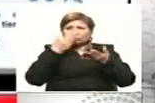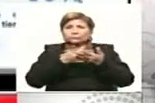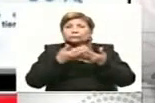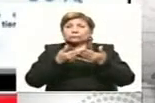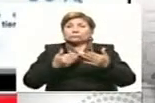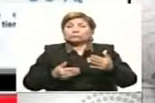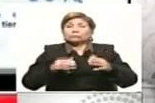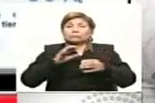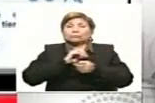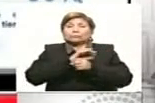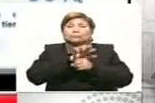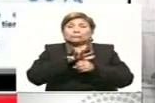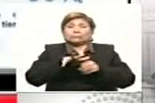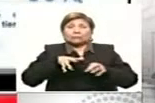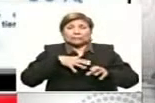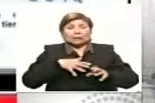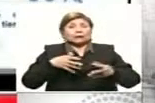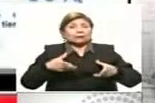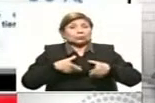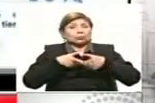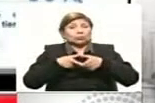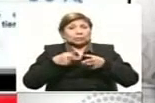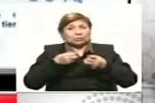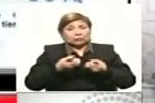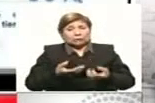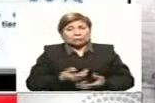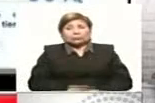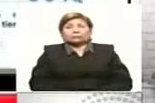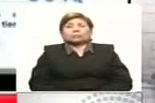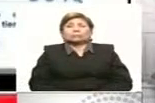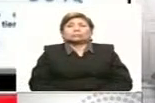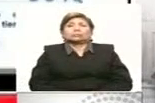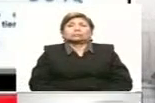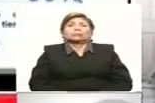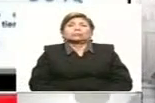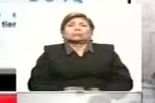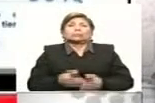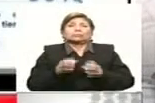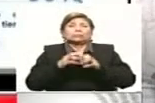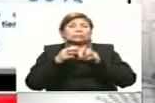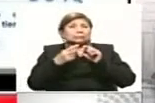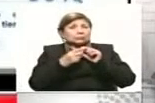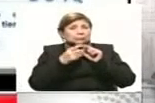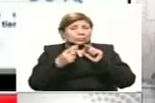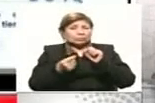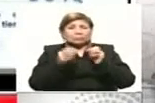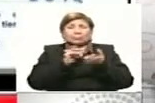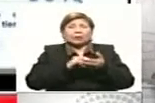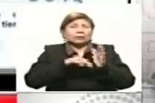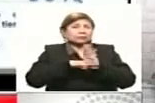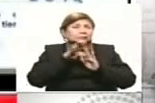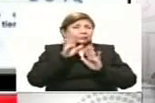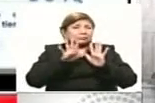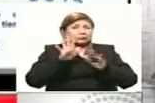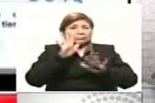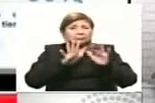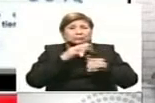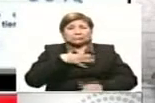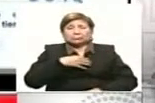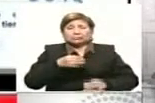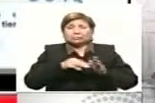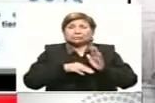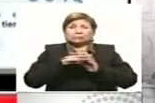el cáncer de cuello uterino, ¿no? Después está el porcentaje de personas de 15 años y más años de edad